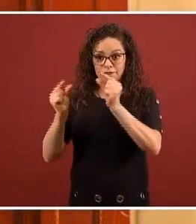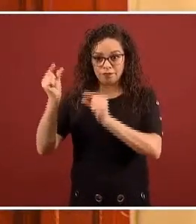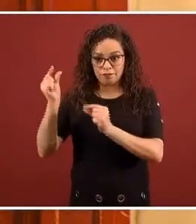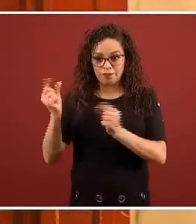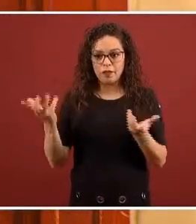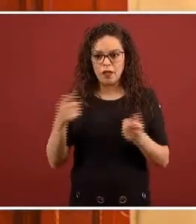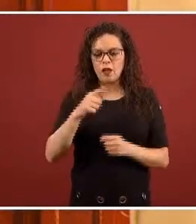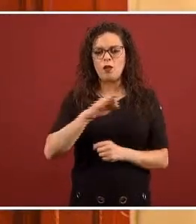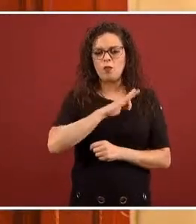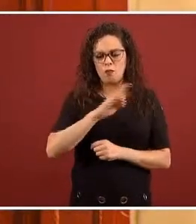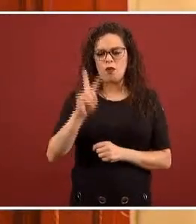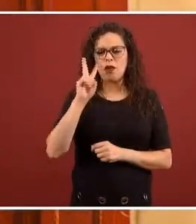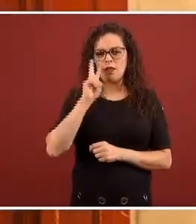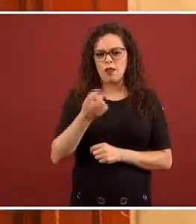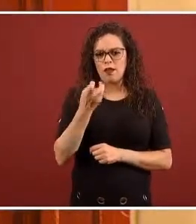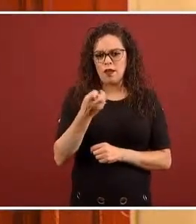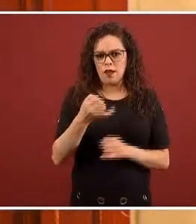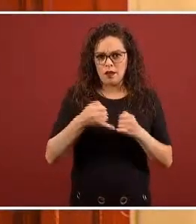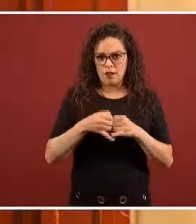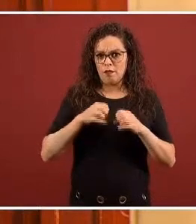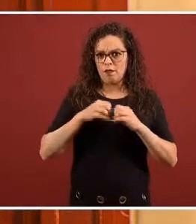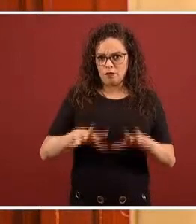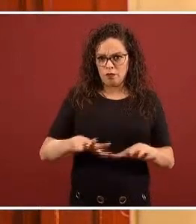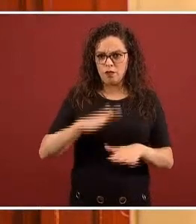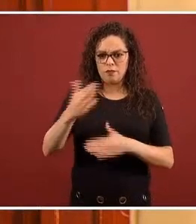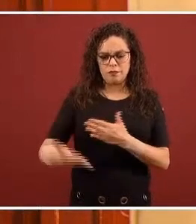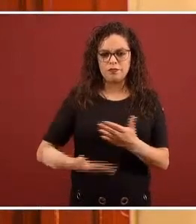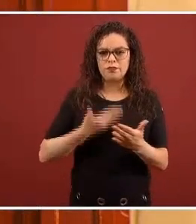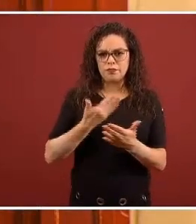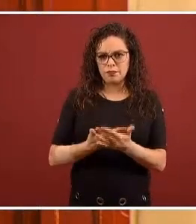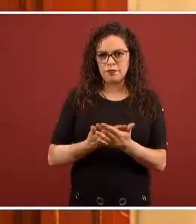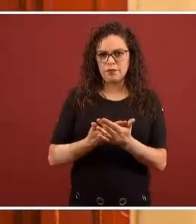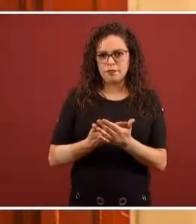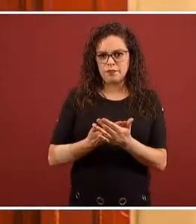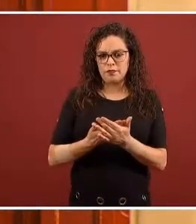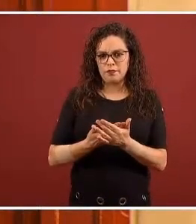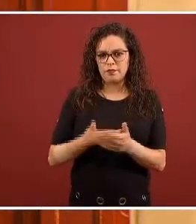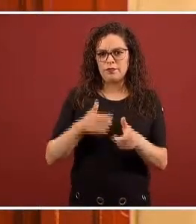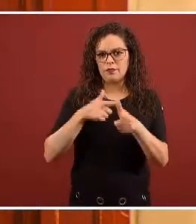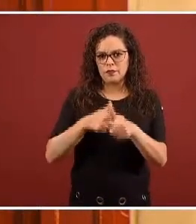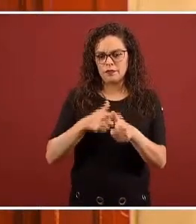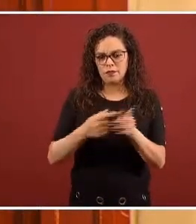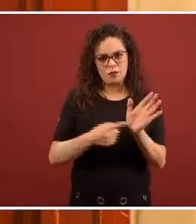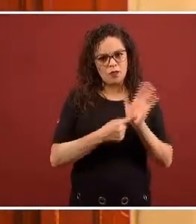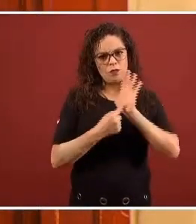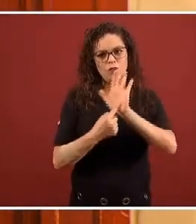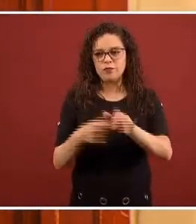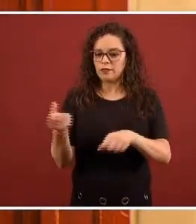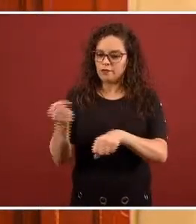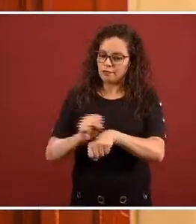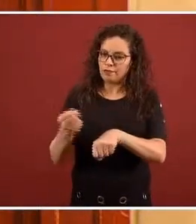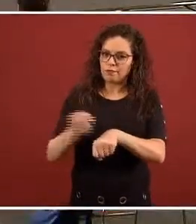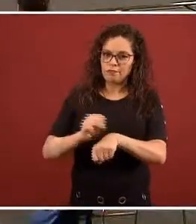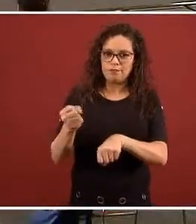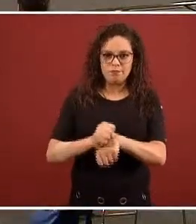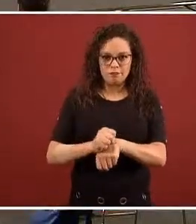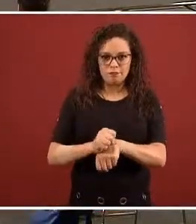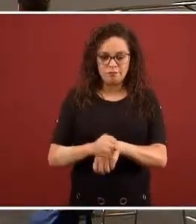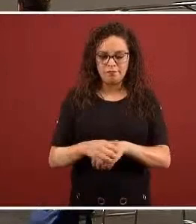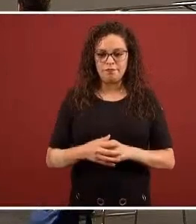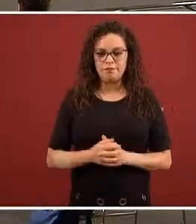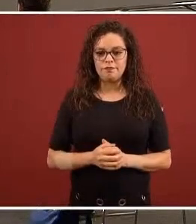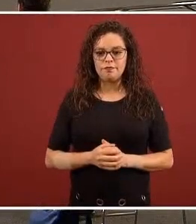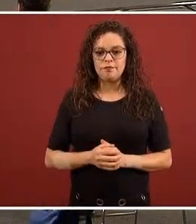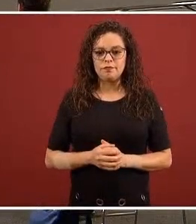disposición de todos. Es información que se ha venido presentando en las últimas semanas, agrupada o